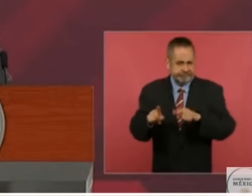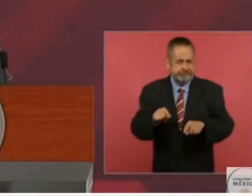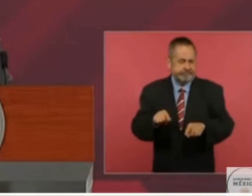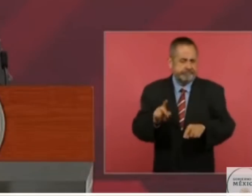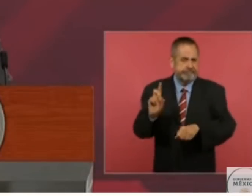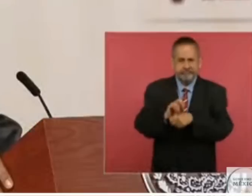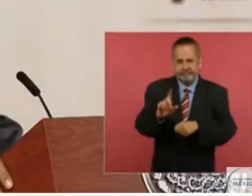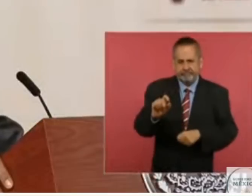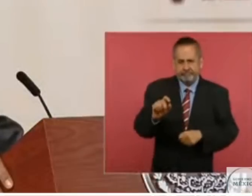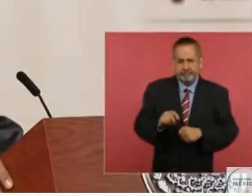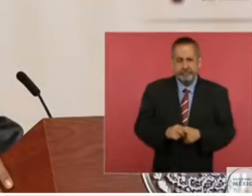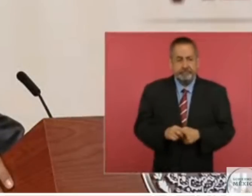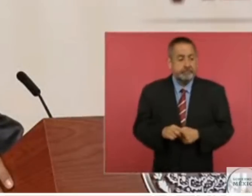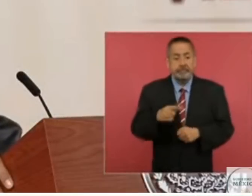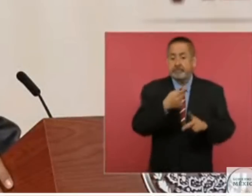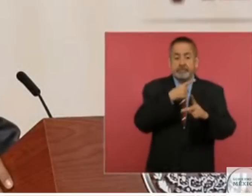empiezan las precampañas.